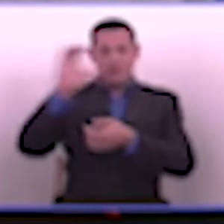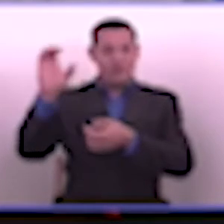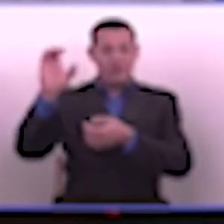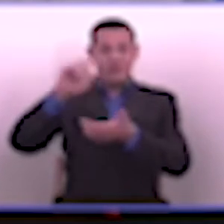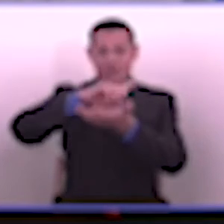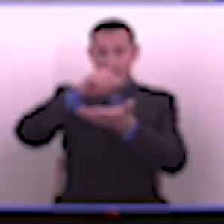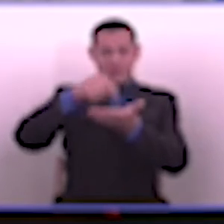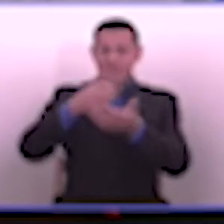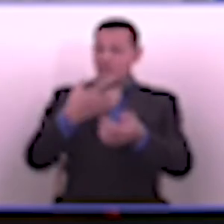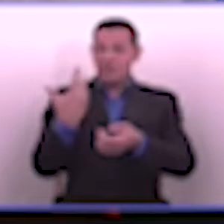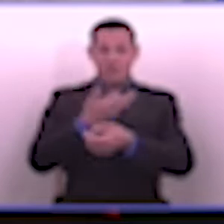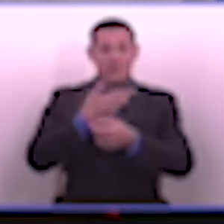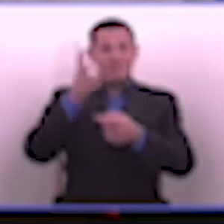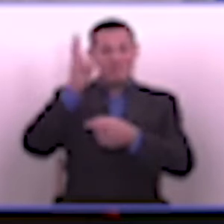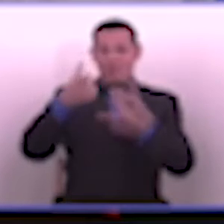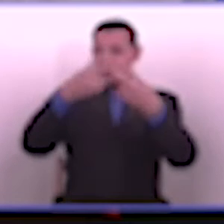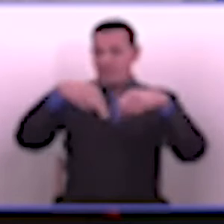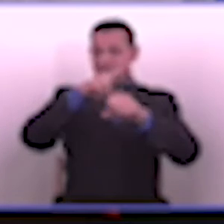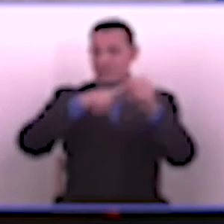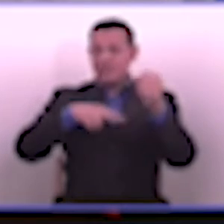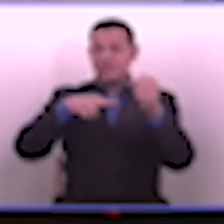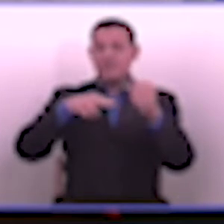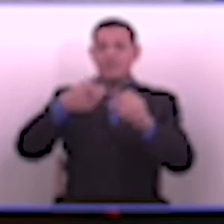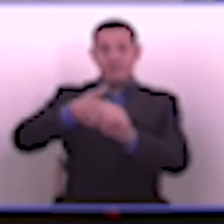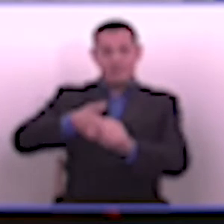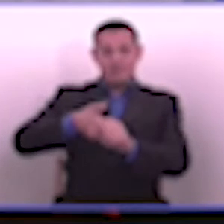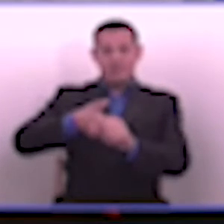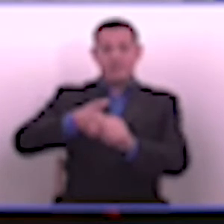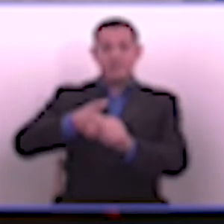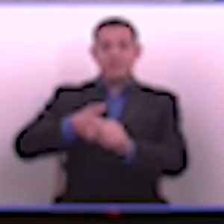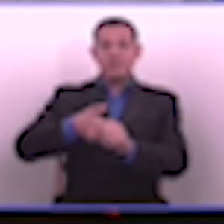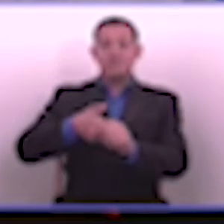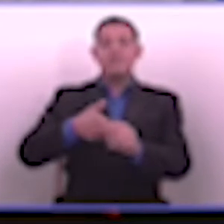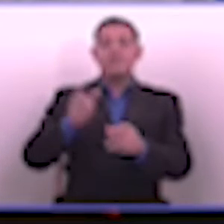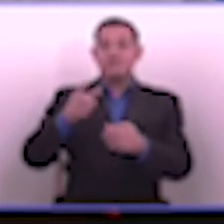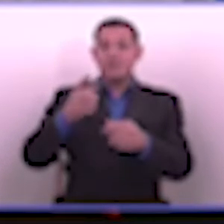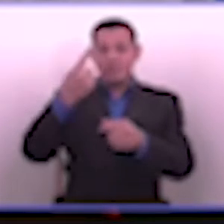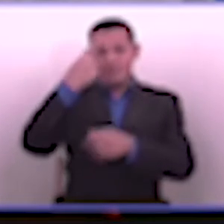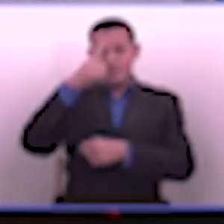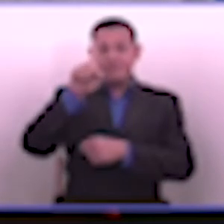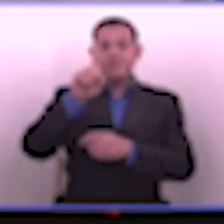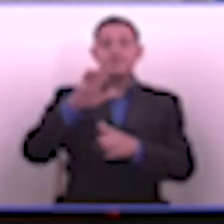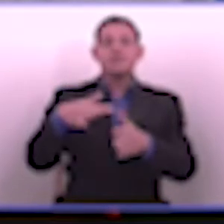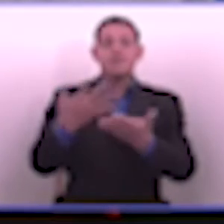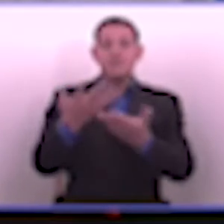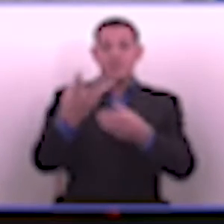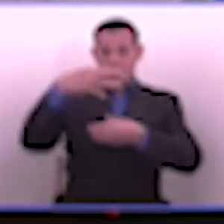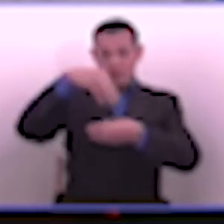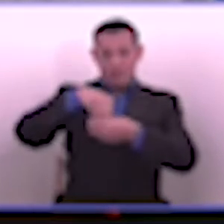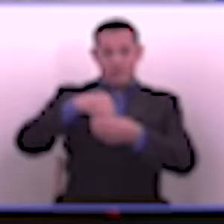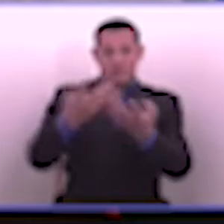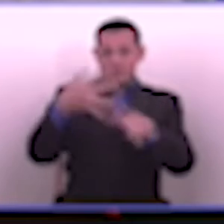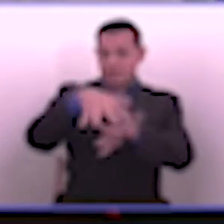tendrán el mismo costo en el precio de los combustibles es una iniciativa inclusiva